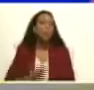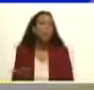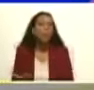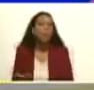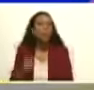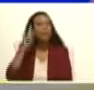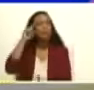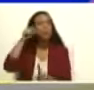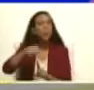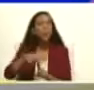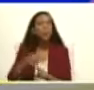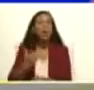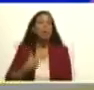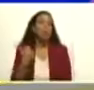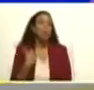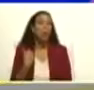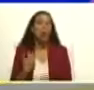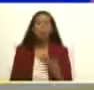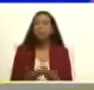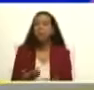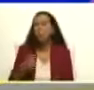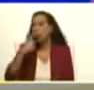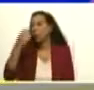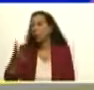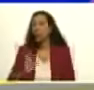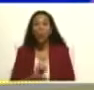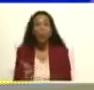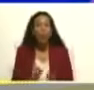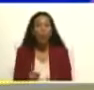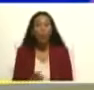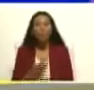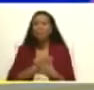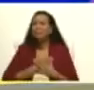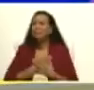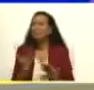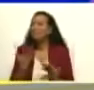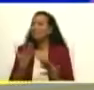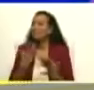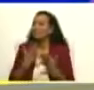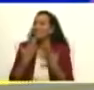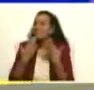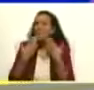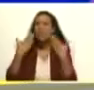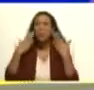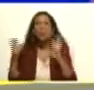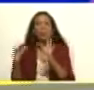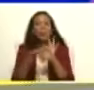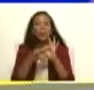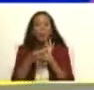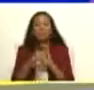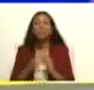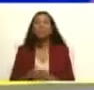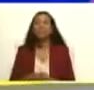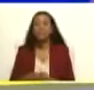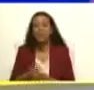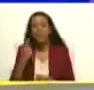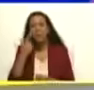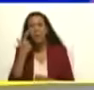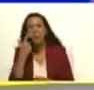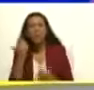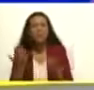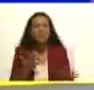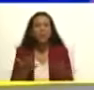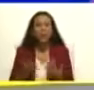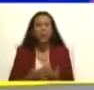Porque lo que está en juego no es cualquier cosa, y lo que hemos visto en la calle es una hermosa expresión de unidad nacional. Nos ha